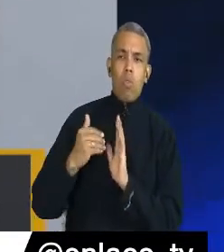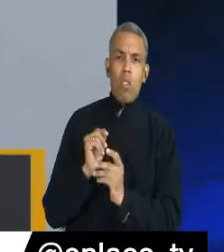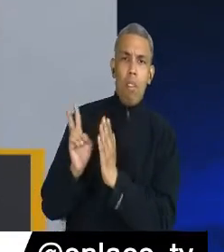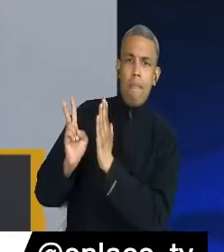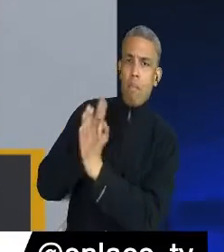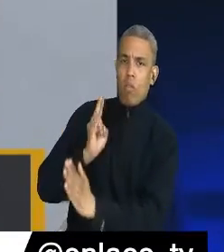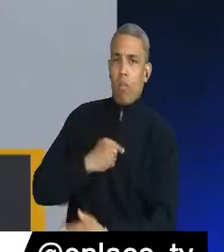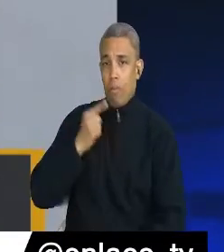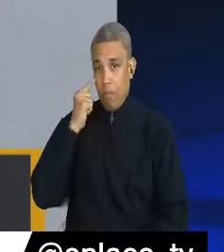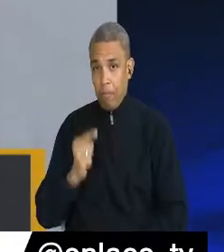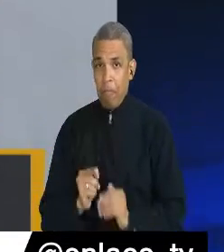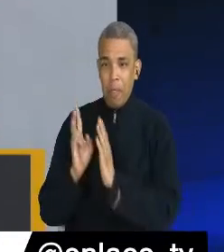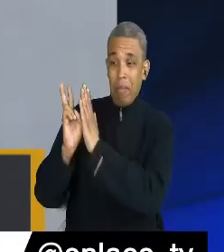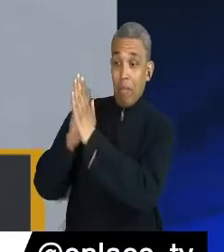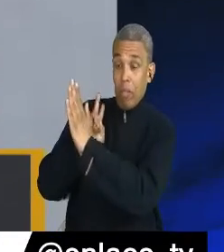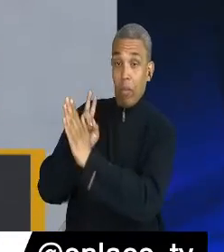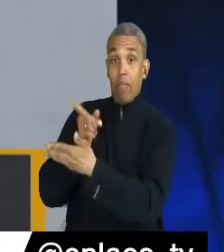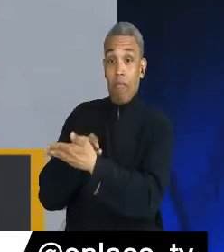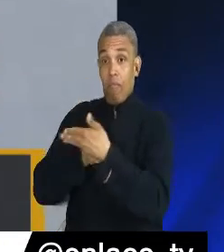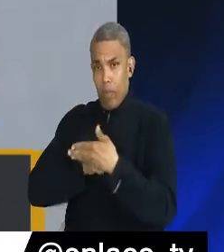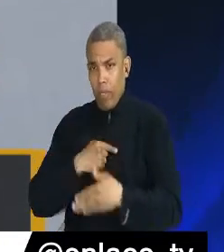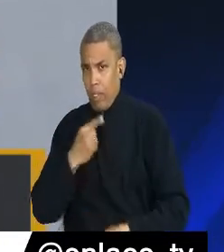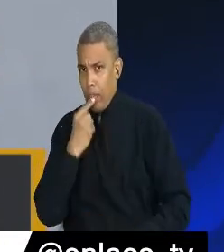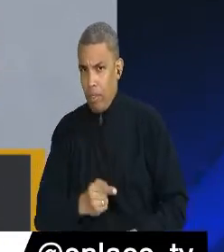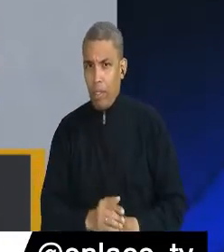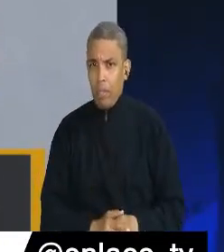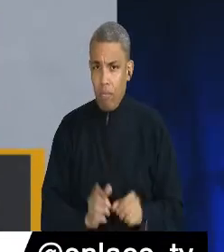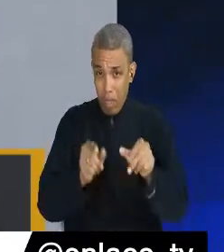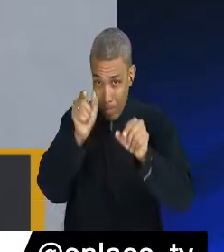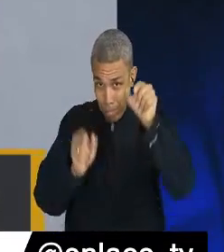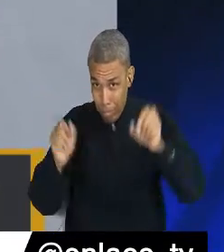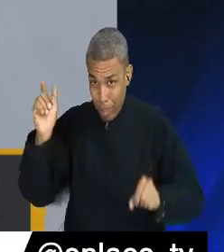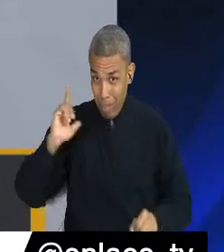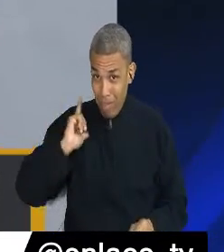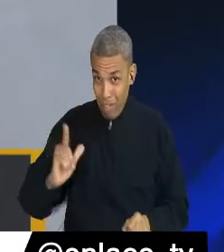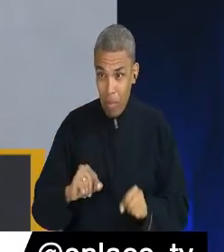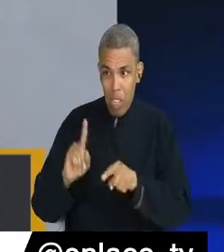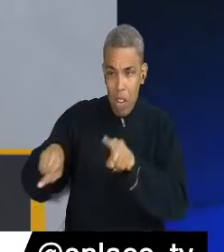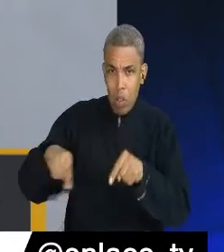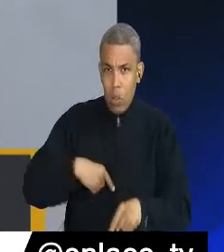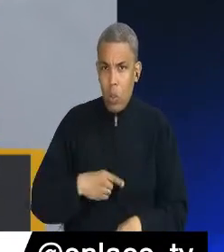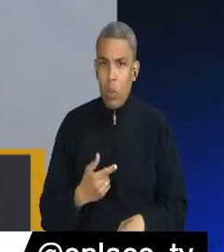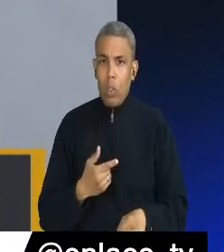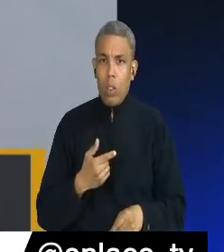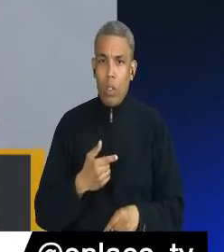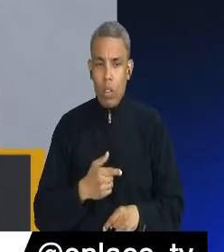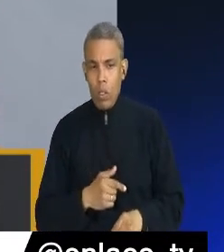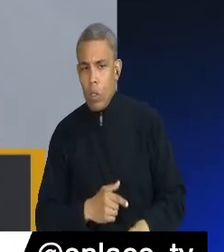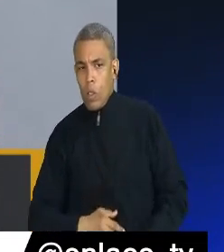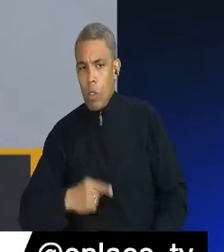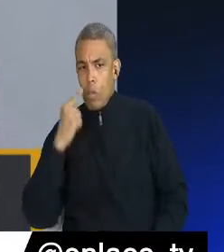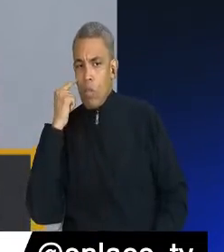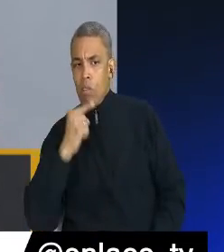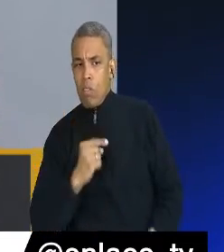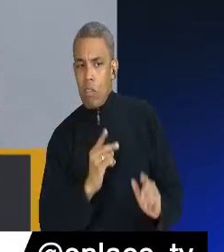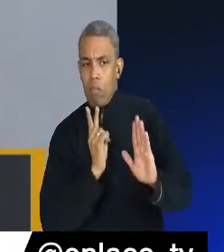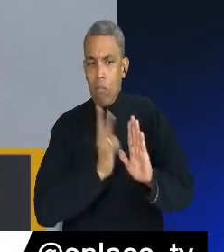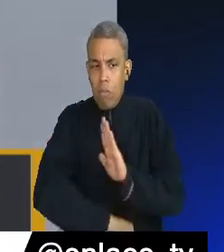en el documento los líderes sociales aseguran que se han convertido en blanco de los sicarios y piden a las autoridades locales